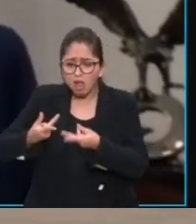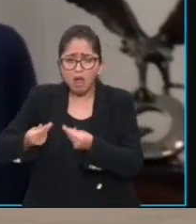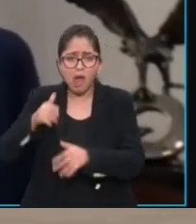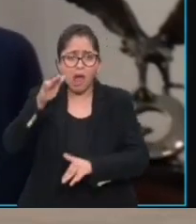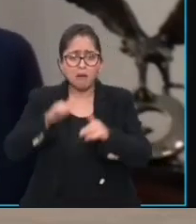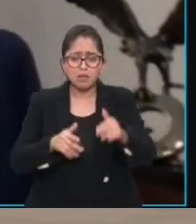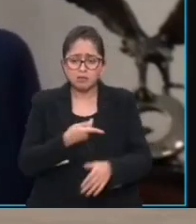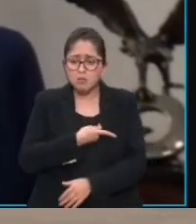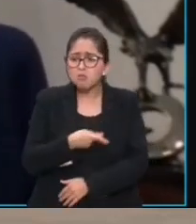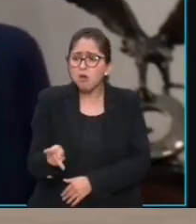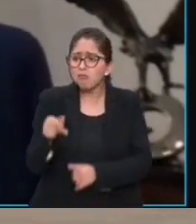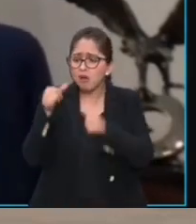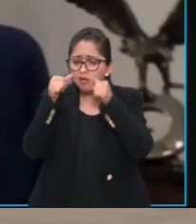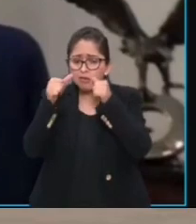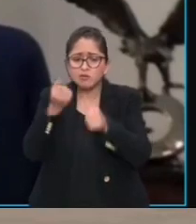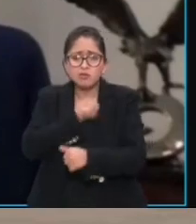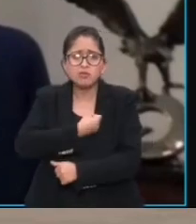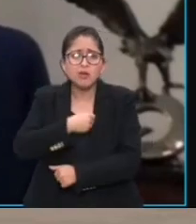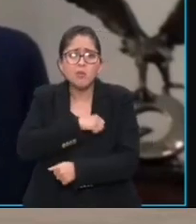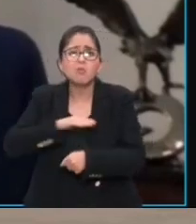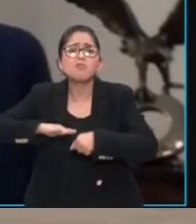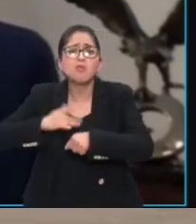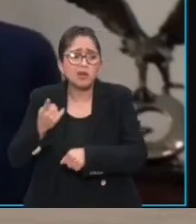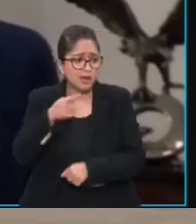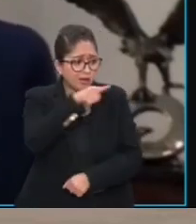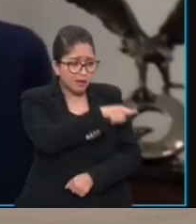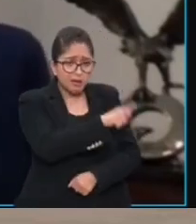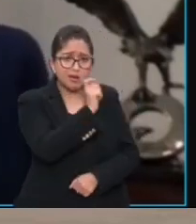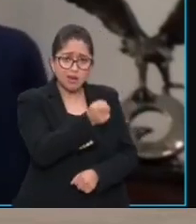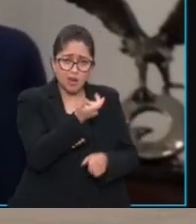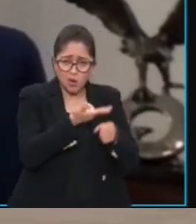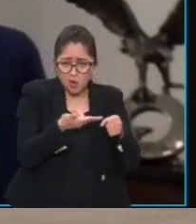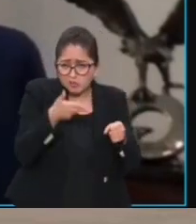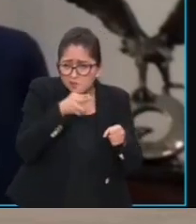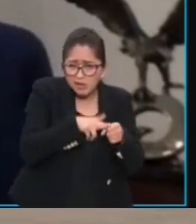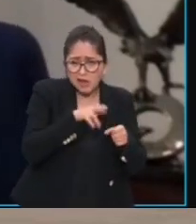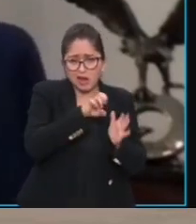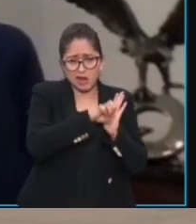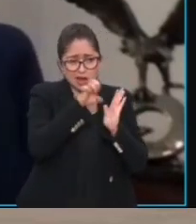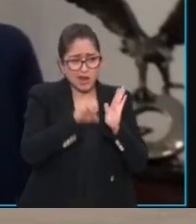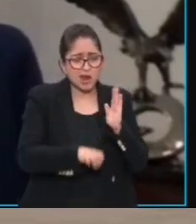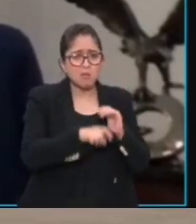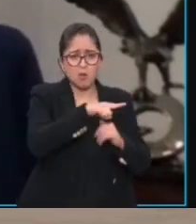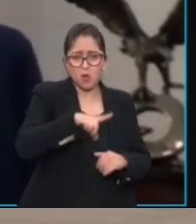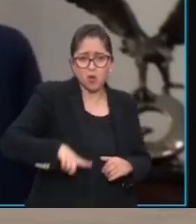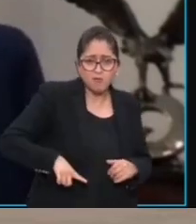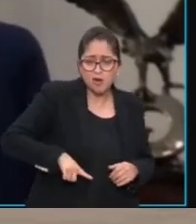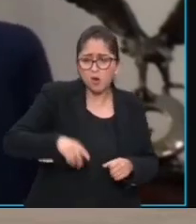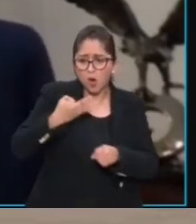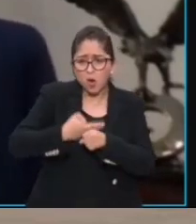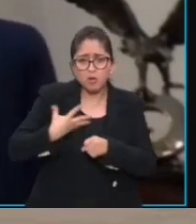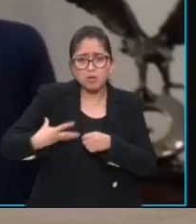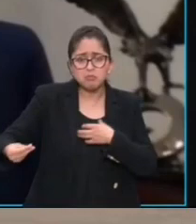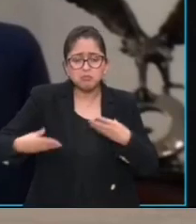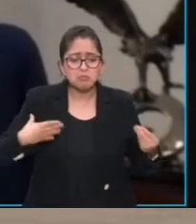salud, precisamente porque la calidad de los servicios en respuestas, como por ejemplo la pandemia o enfermedades crónicas, no se está